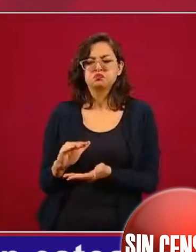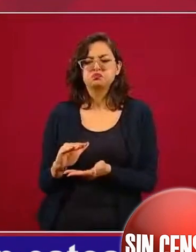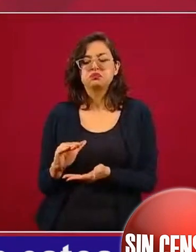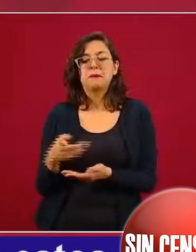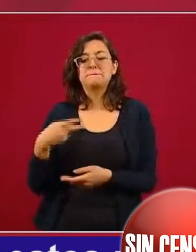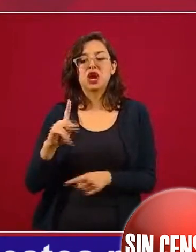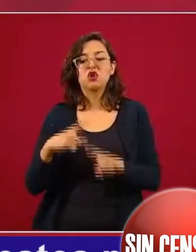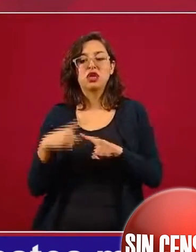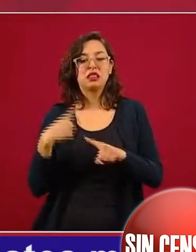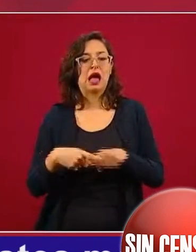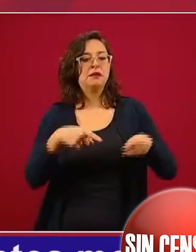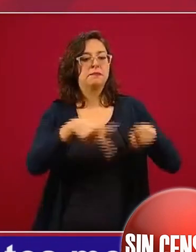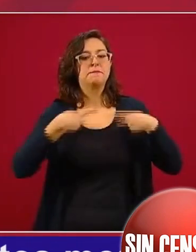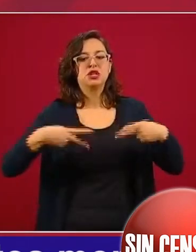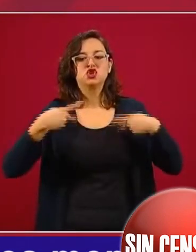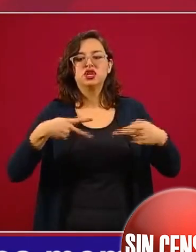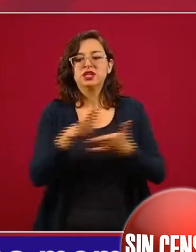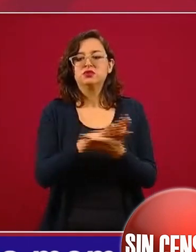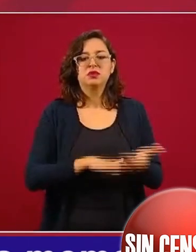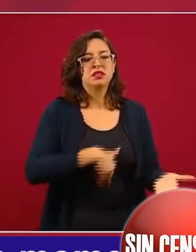pegaban abajo.